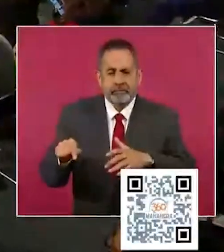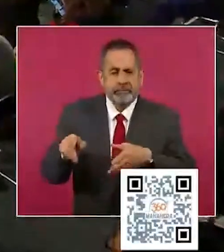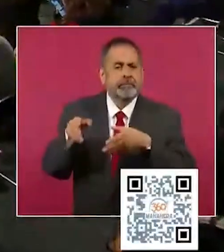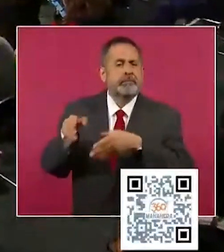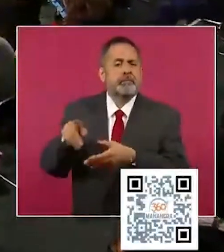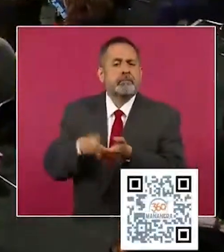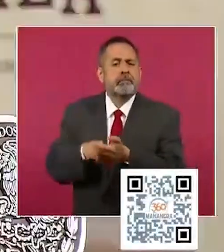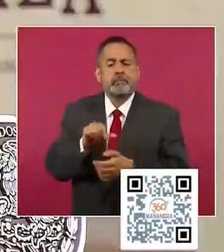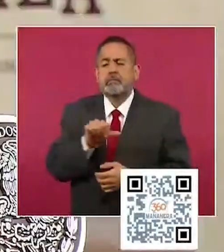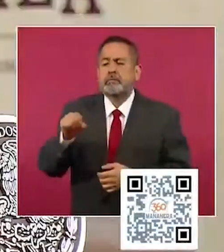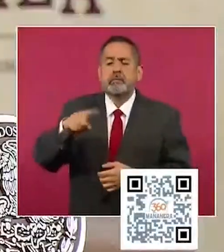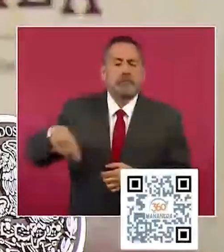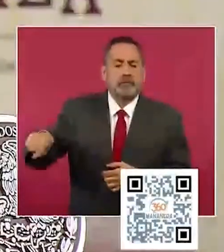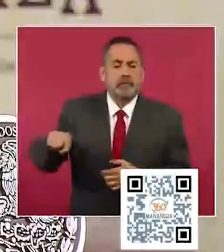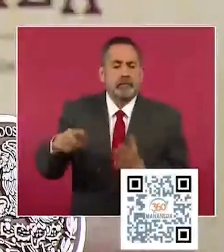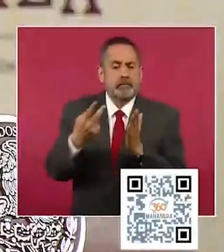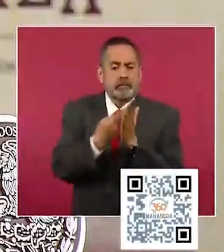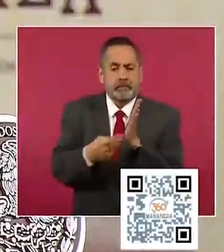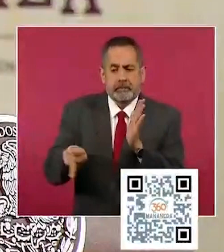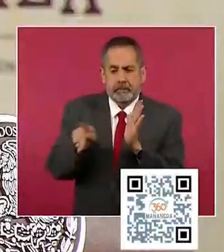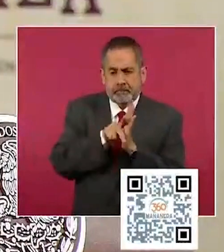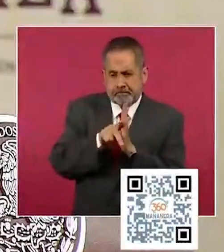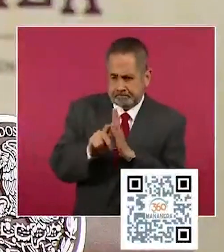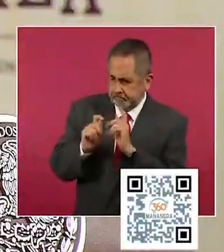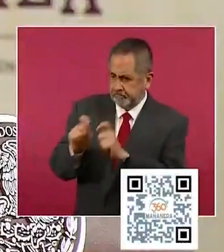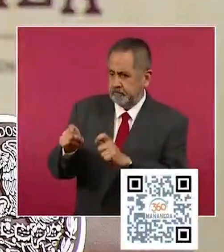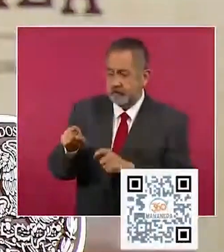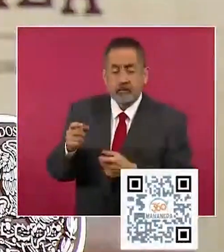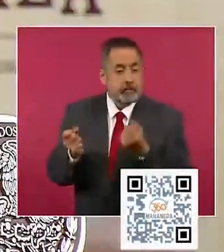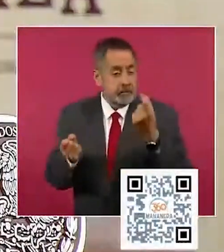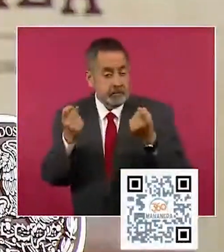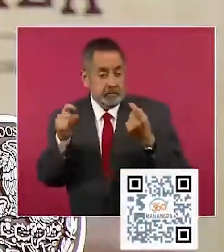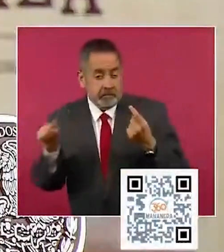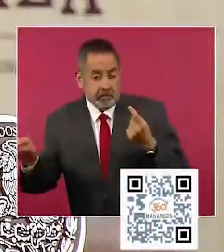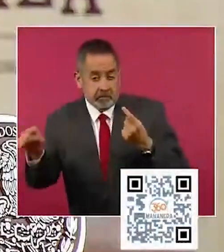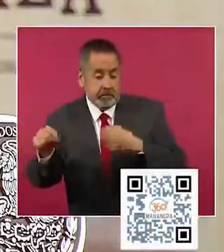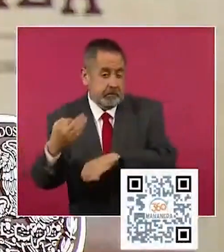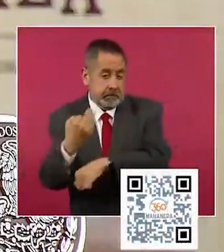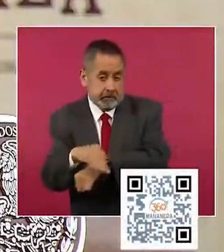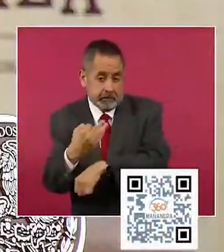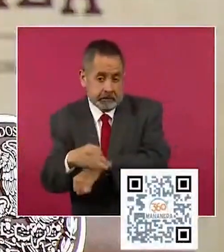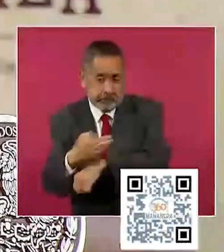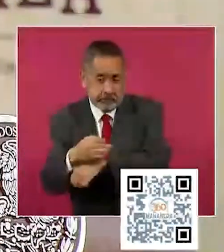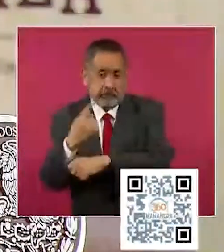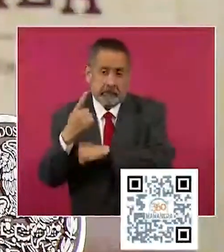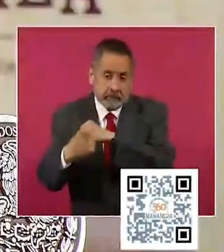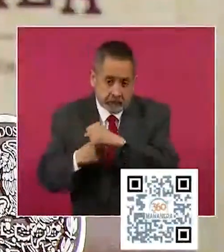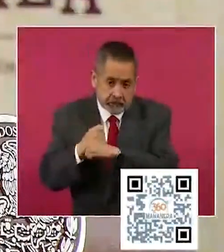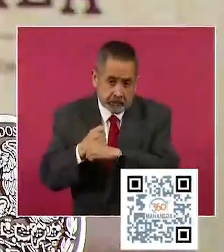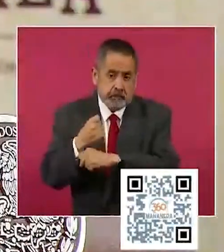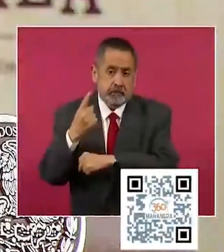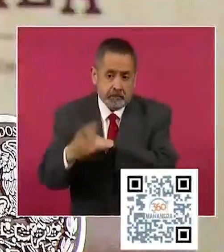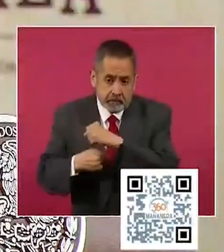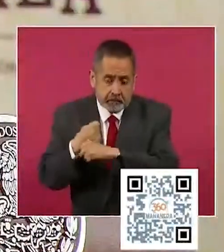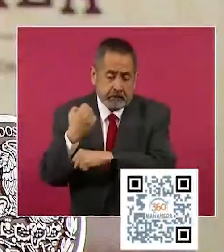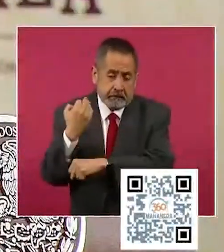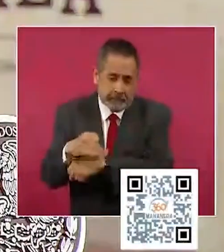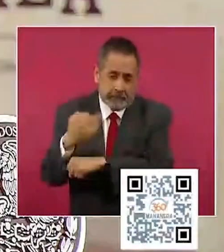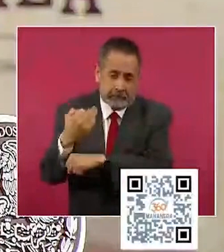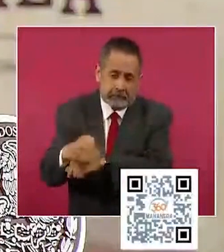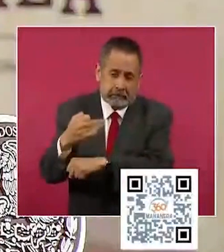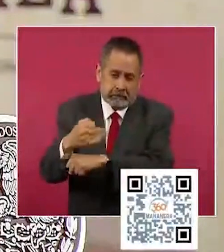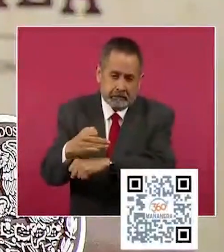en el tema de la basificación de los trabajadores transitorios a partir básicamente de